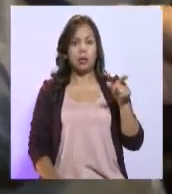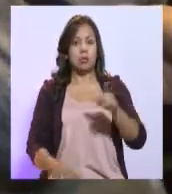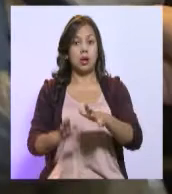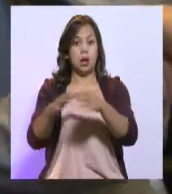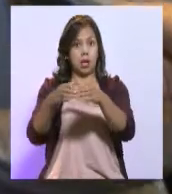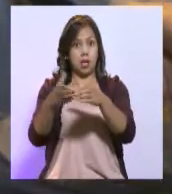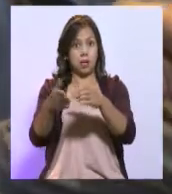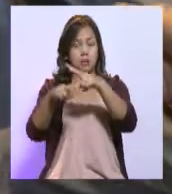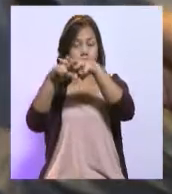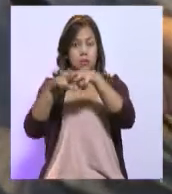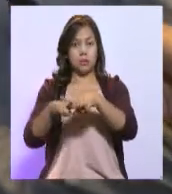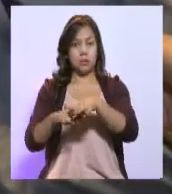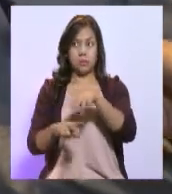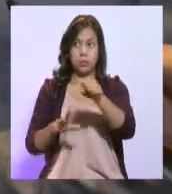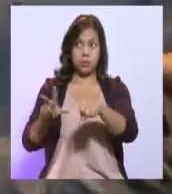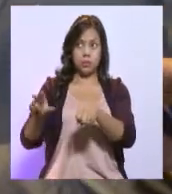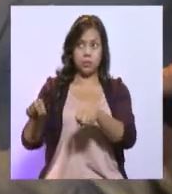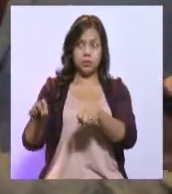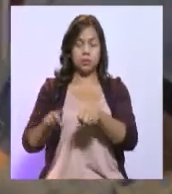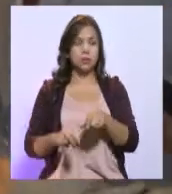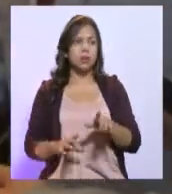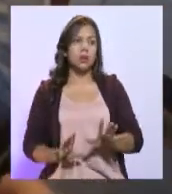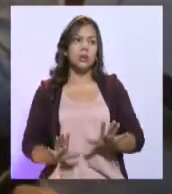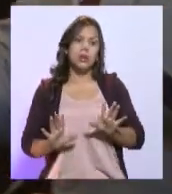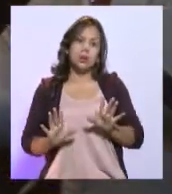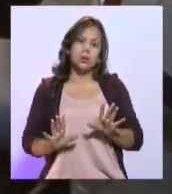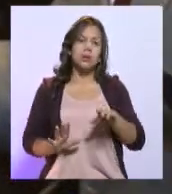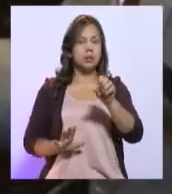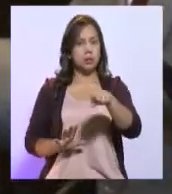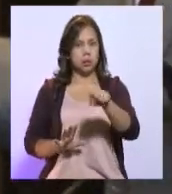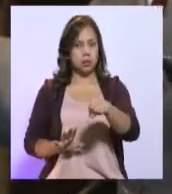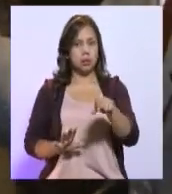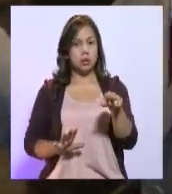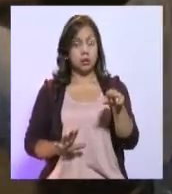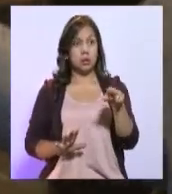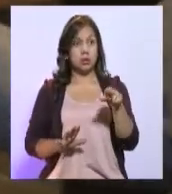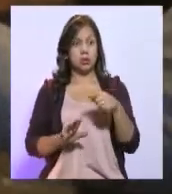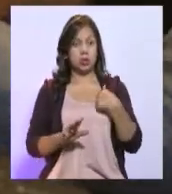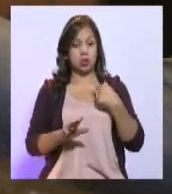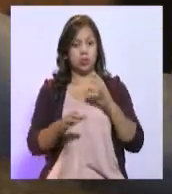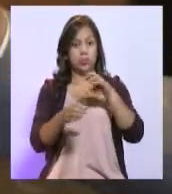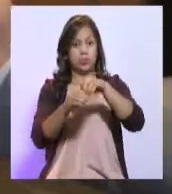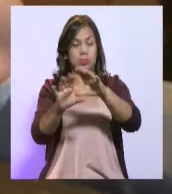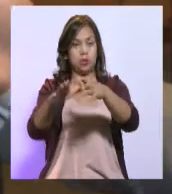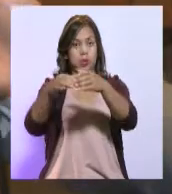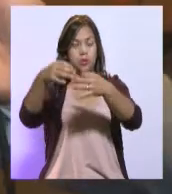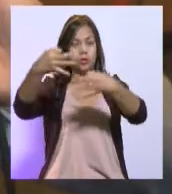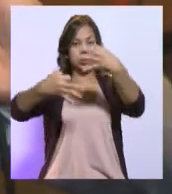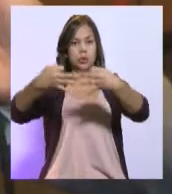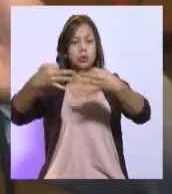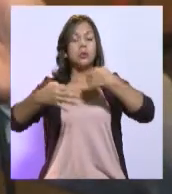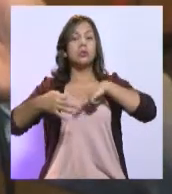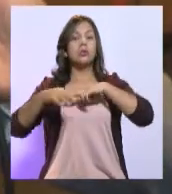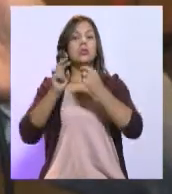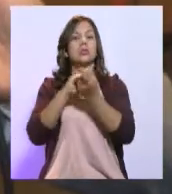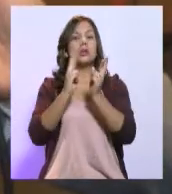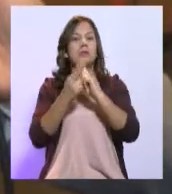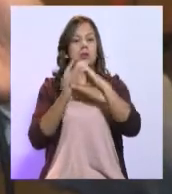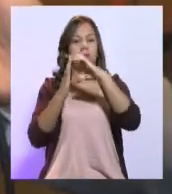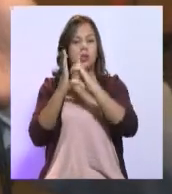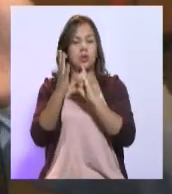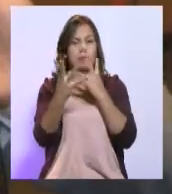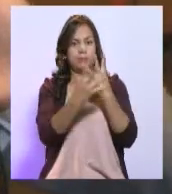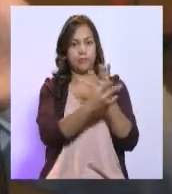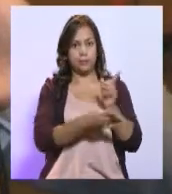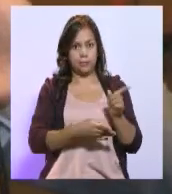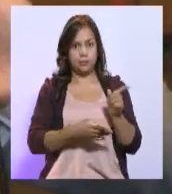también revisará? Bueno, en ese sentido, usted sabe, formo parte de la Comisión de Justicia y estamos revisando reformas al COIB para que